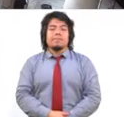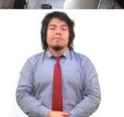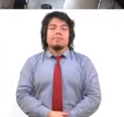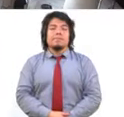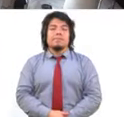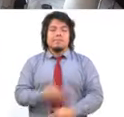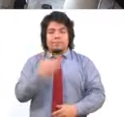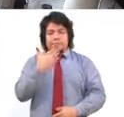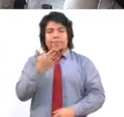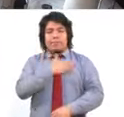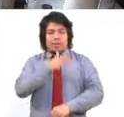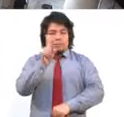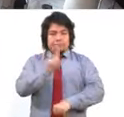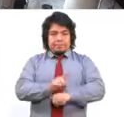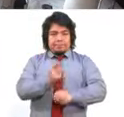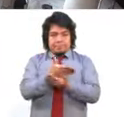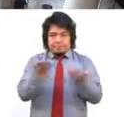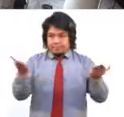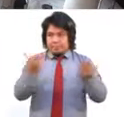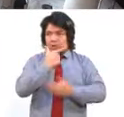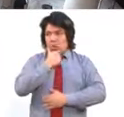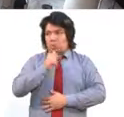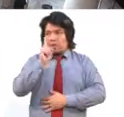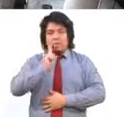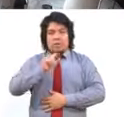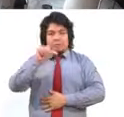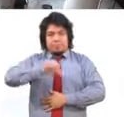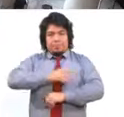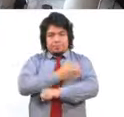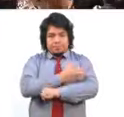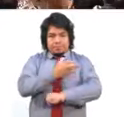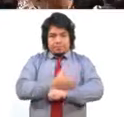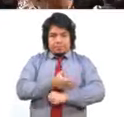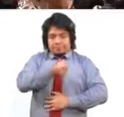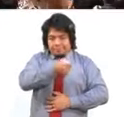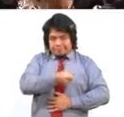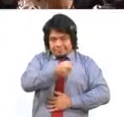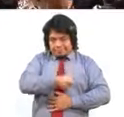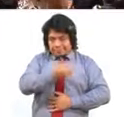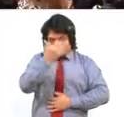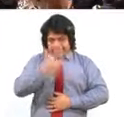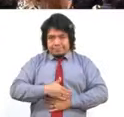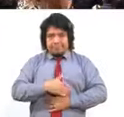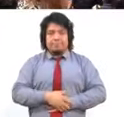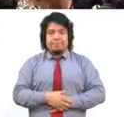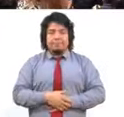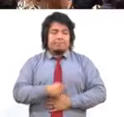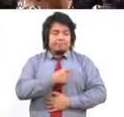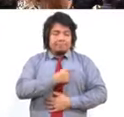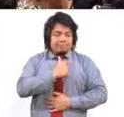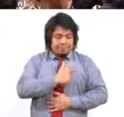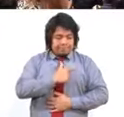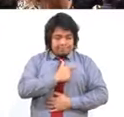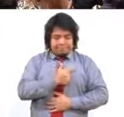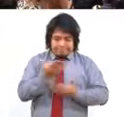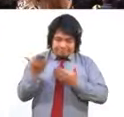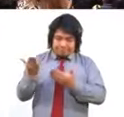Muy buenos días a todas las personas que hoy nos acompañan. Saludo con mucho gusto y respeto